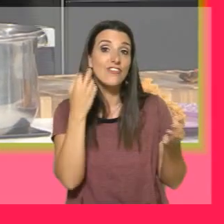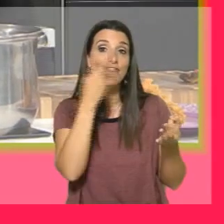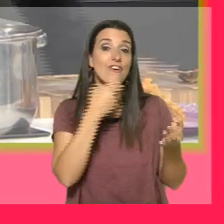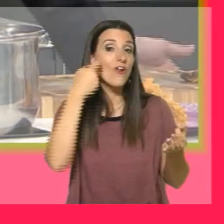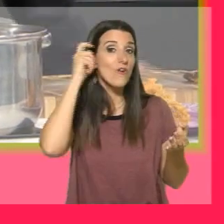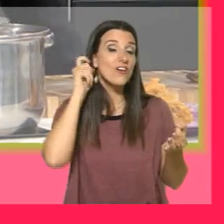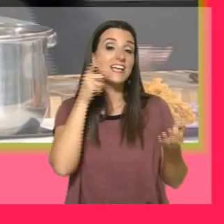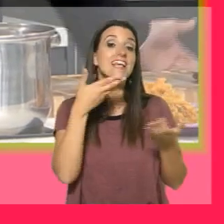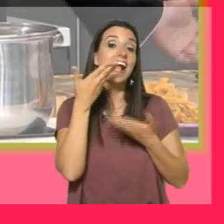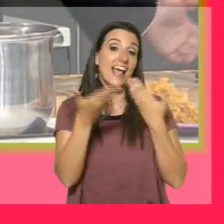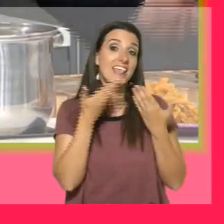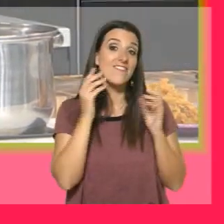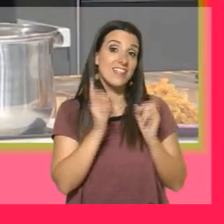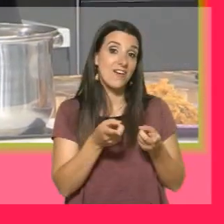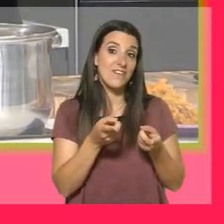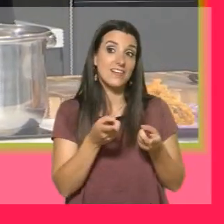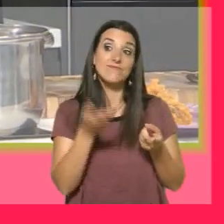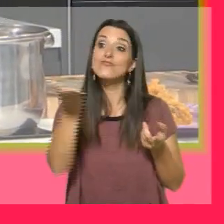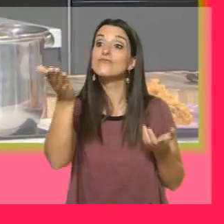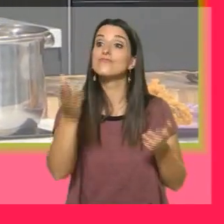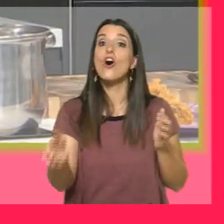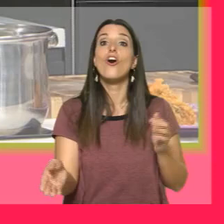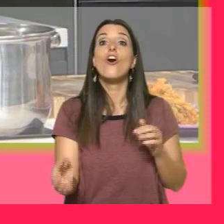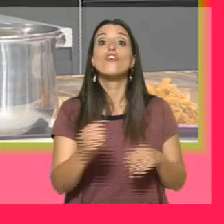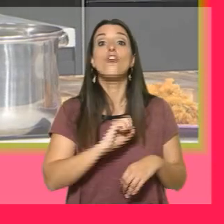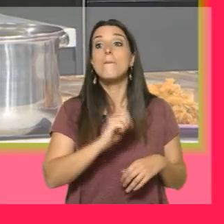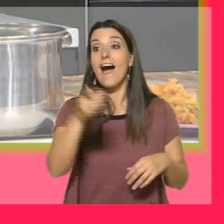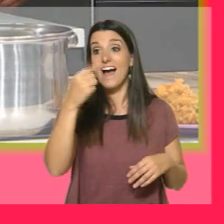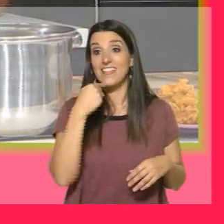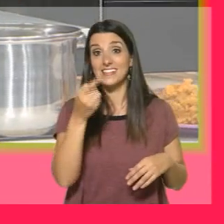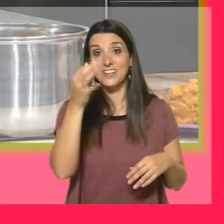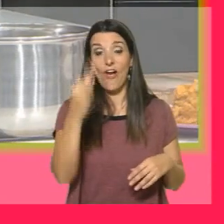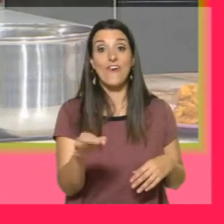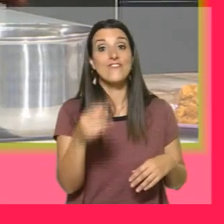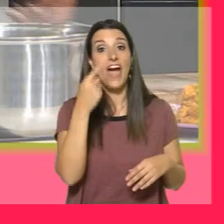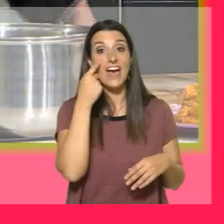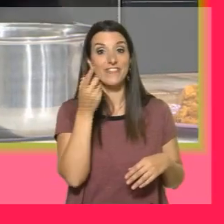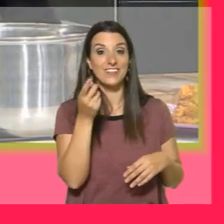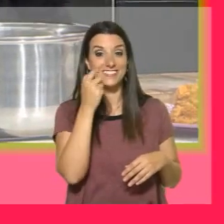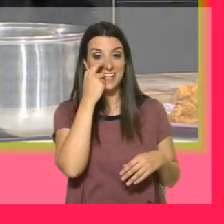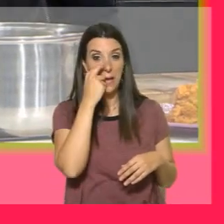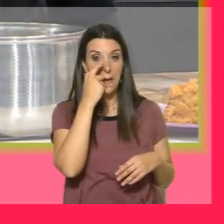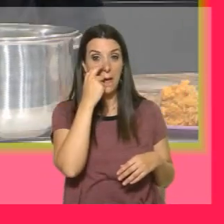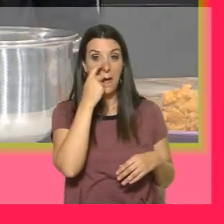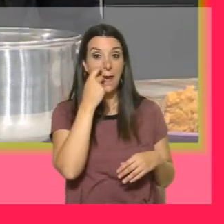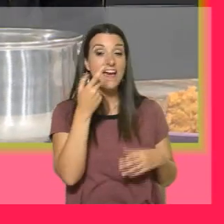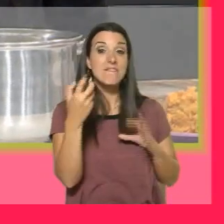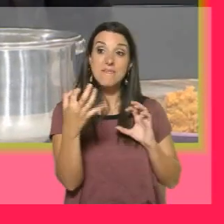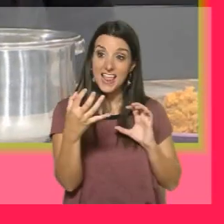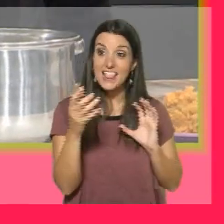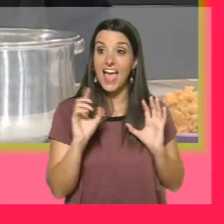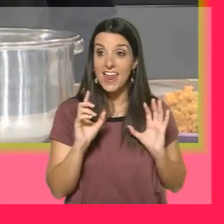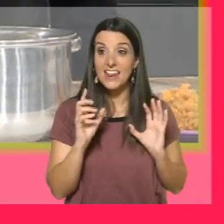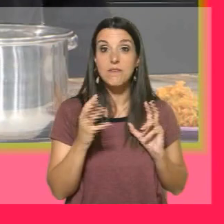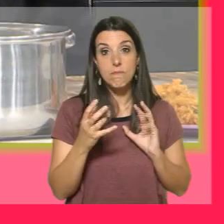cosas hacía canto también. Tomá, la voz. Si no te está regalado, mira. Me quieren pelear, ¿te das